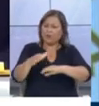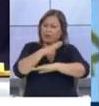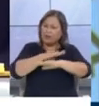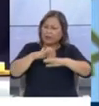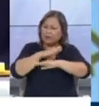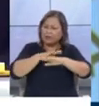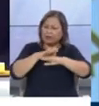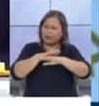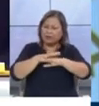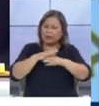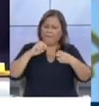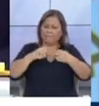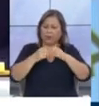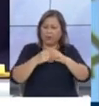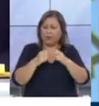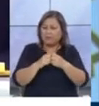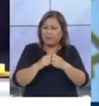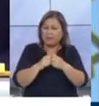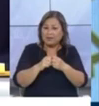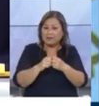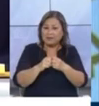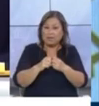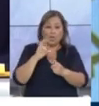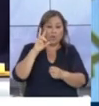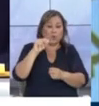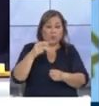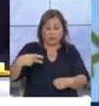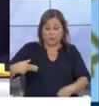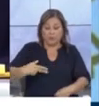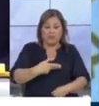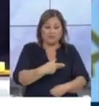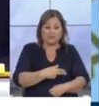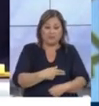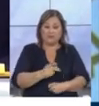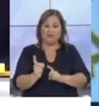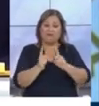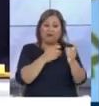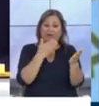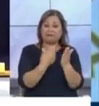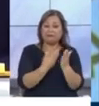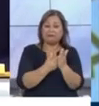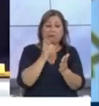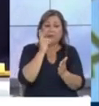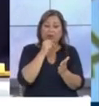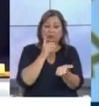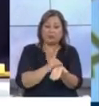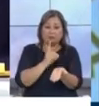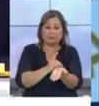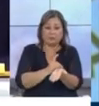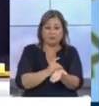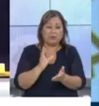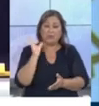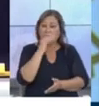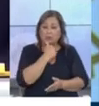situaciones como la mora quirúrgica la mora en las citas el desabastecimiento y falta de